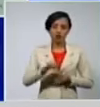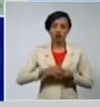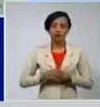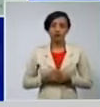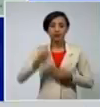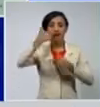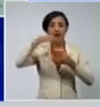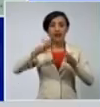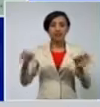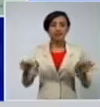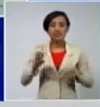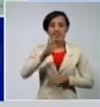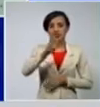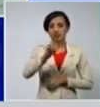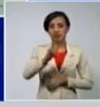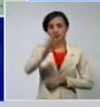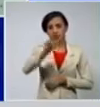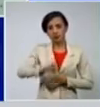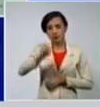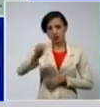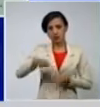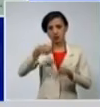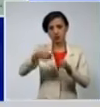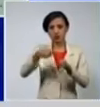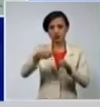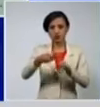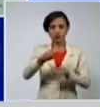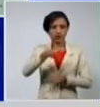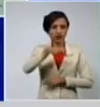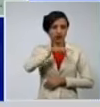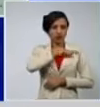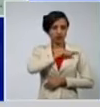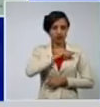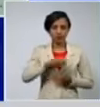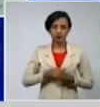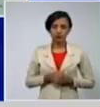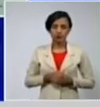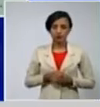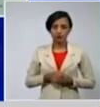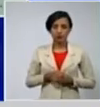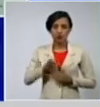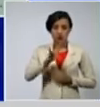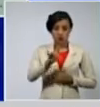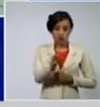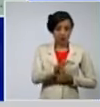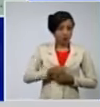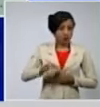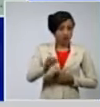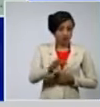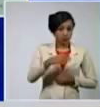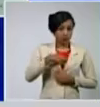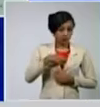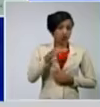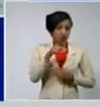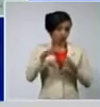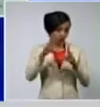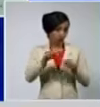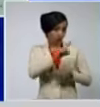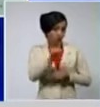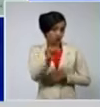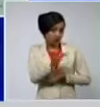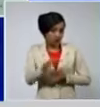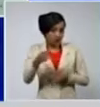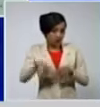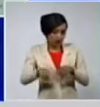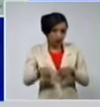30 casos confirmados ayer en 9 de sus 11 municipios, no es que tenga más que el día anterior, pero sí